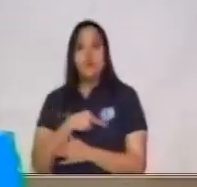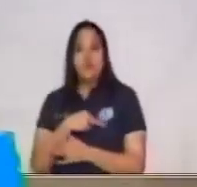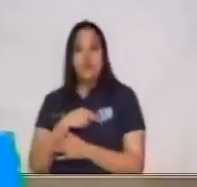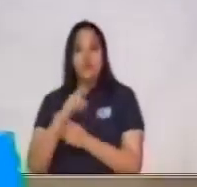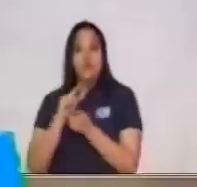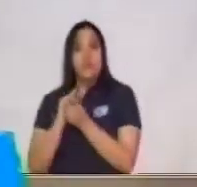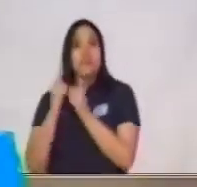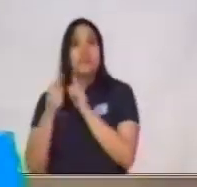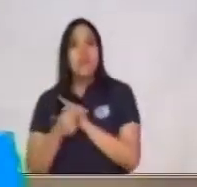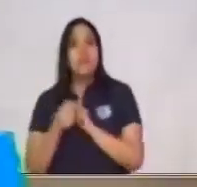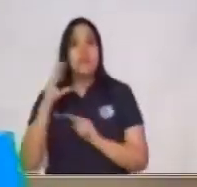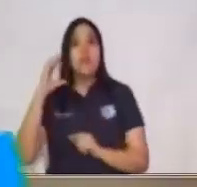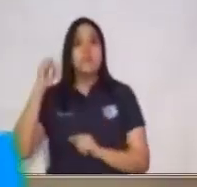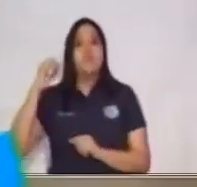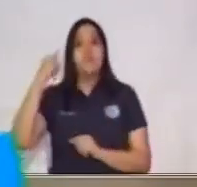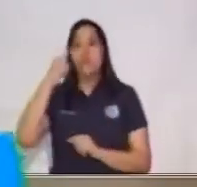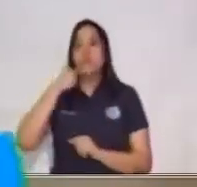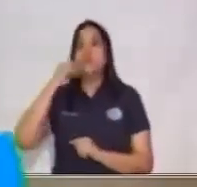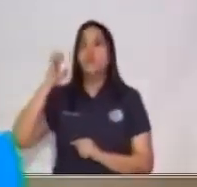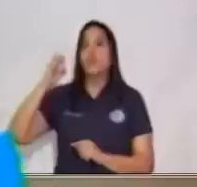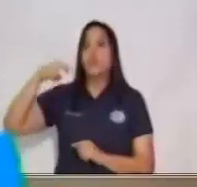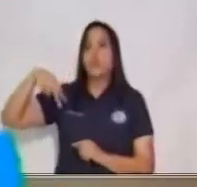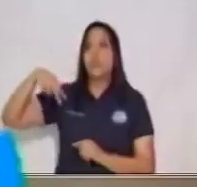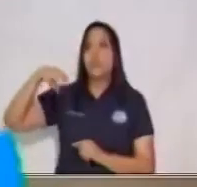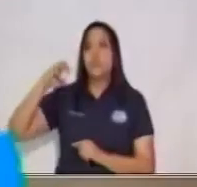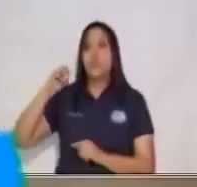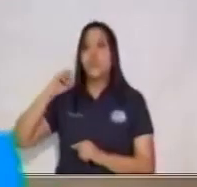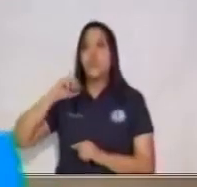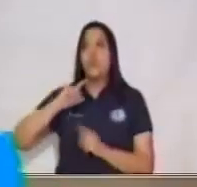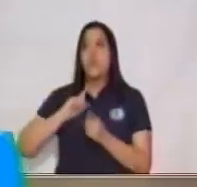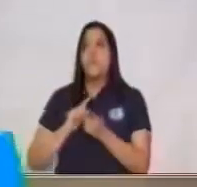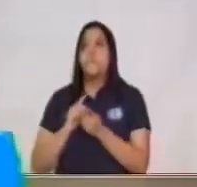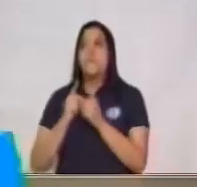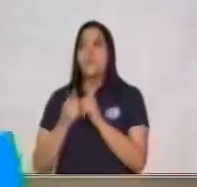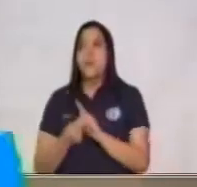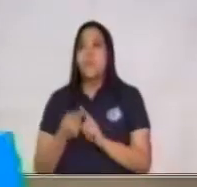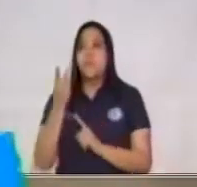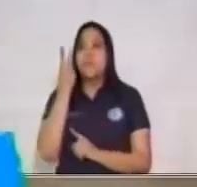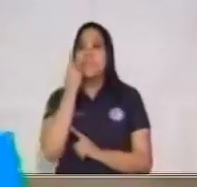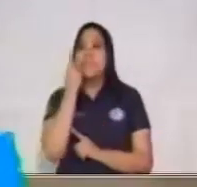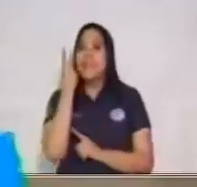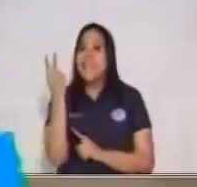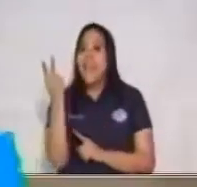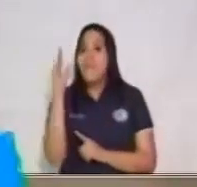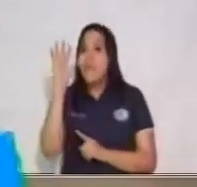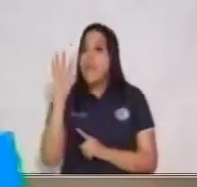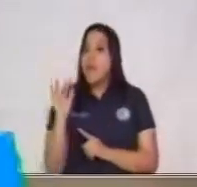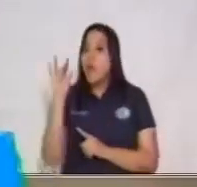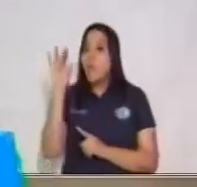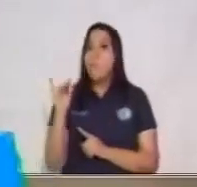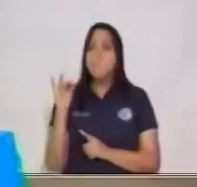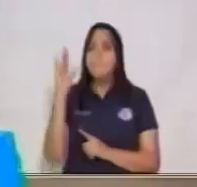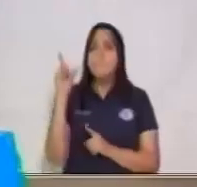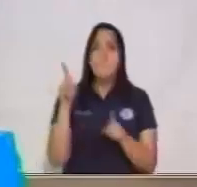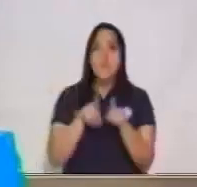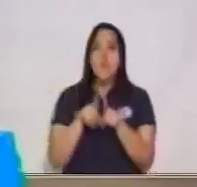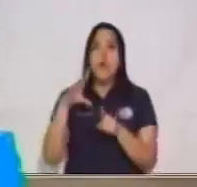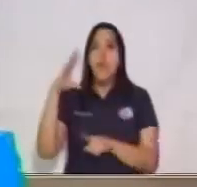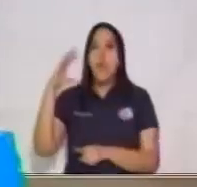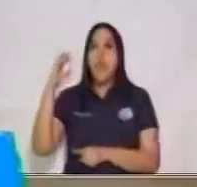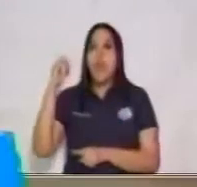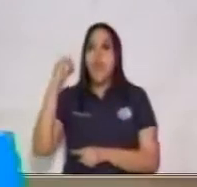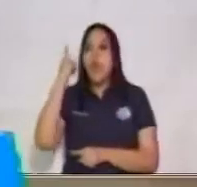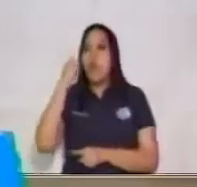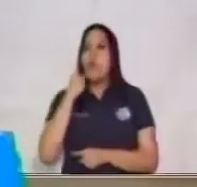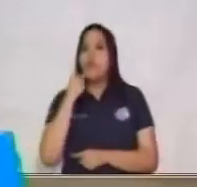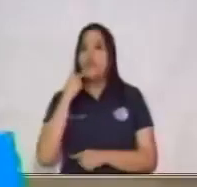funciones, utilizamos la función inversa. Tiene que observarse en tu calculadora esta simbología. Coseno a la menos